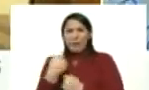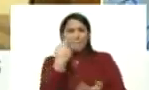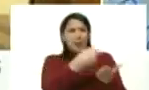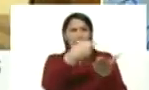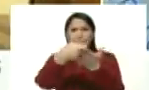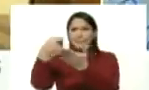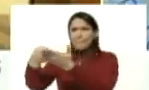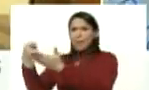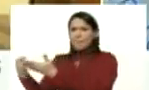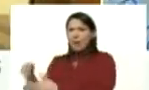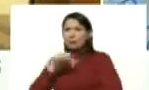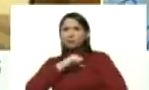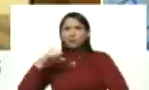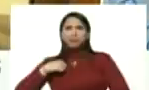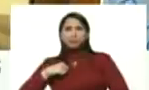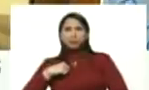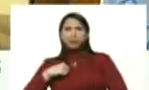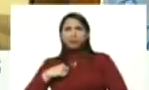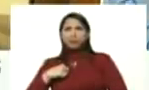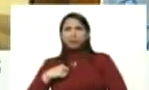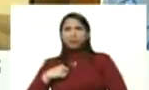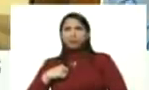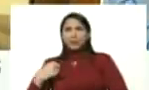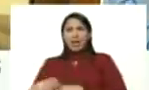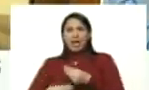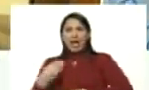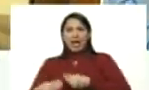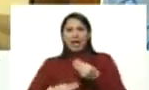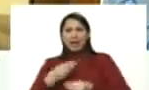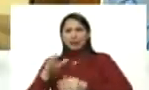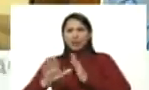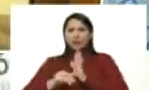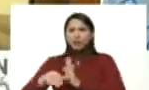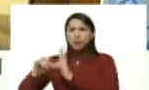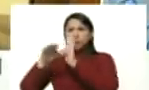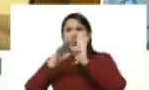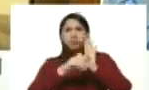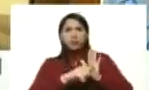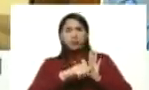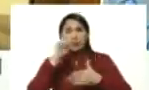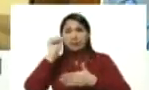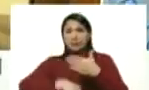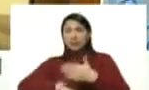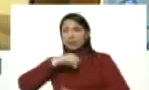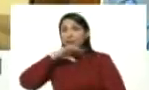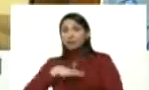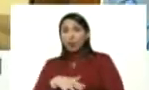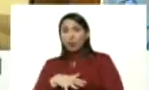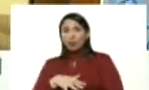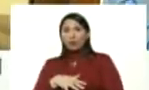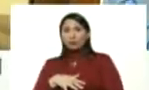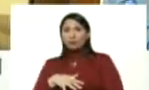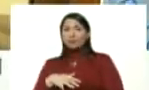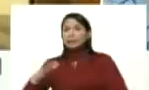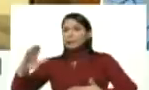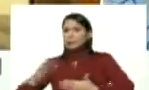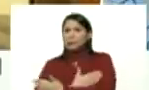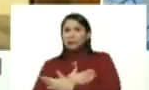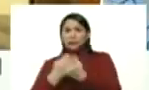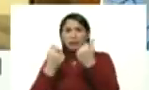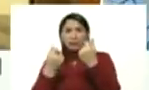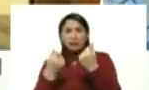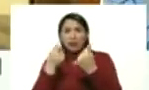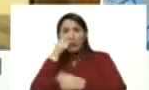privados, materializando el gran hecho de corrupción sin precedente y desfalcando los activos de los